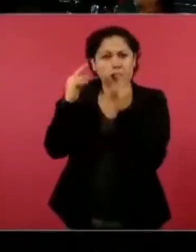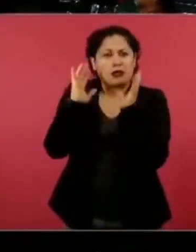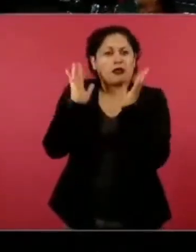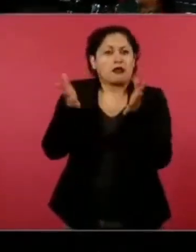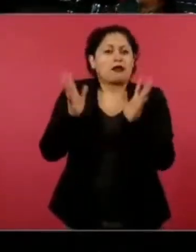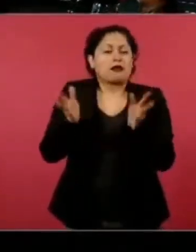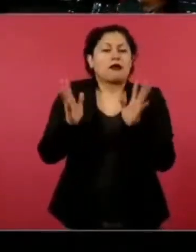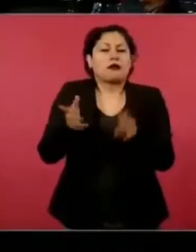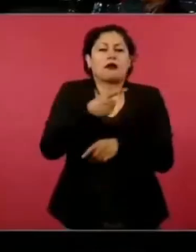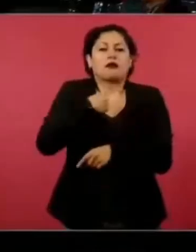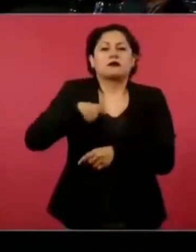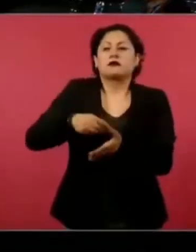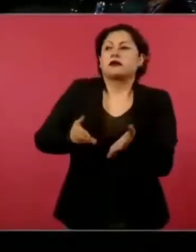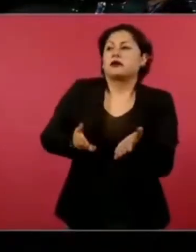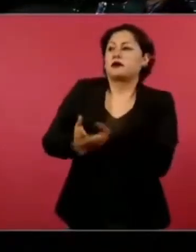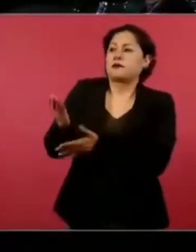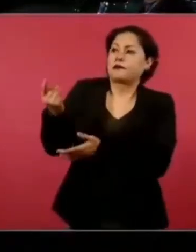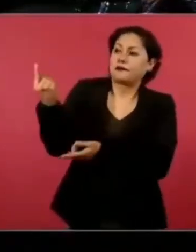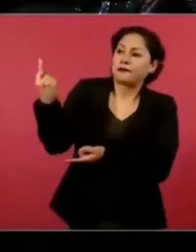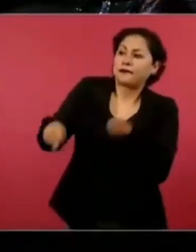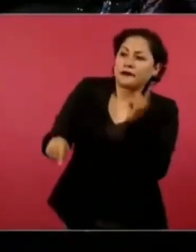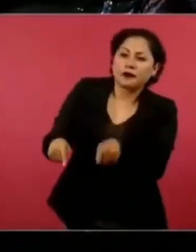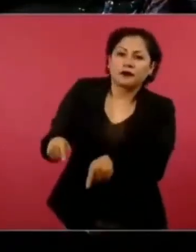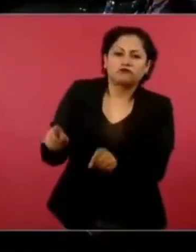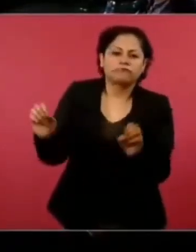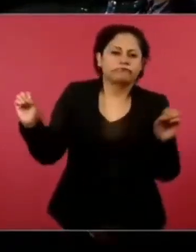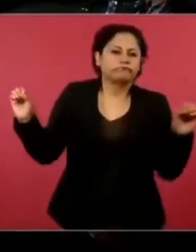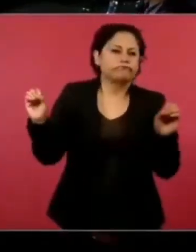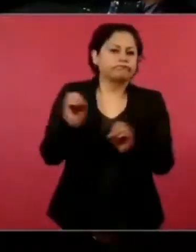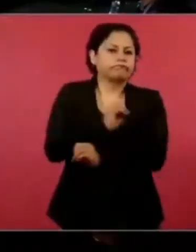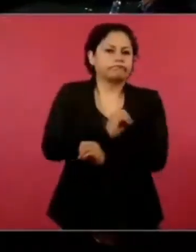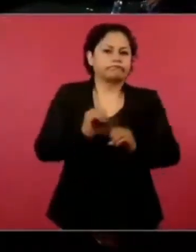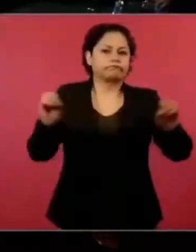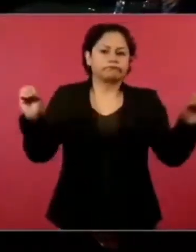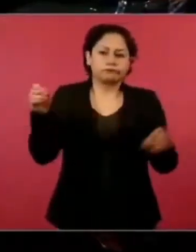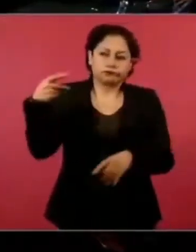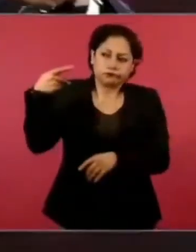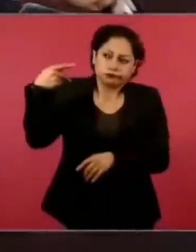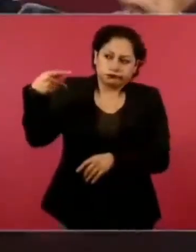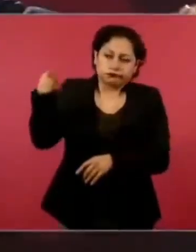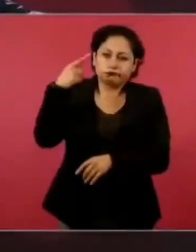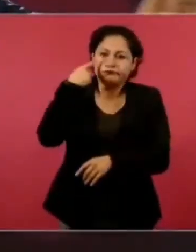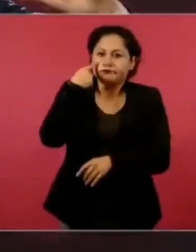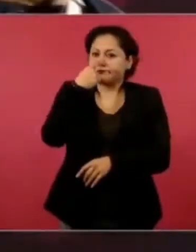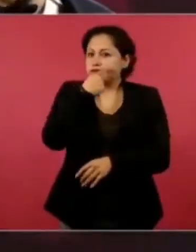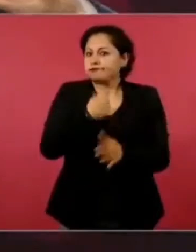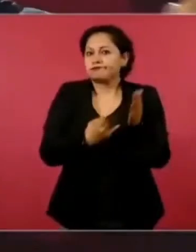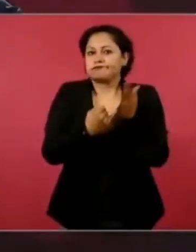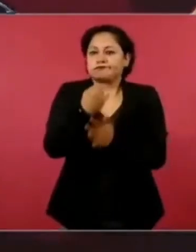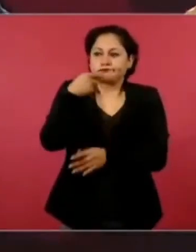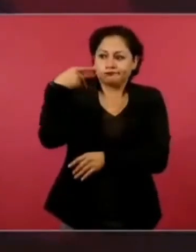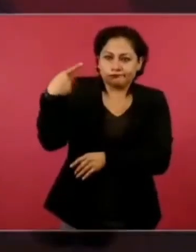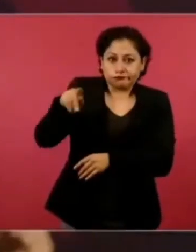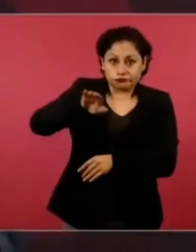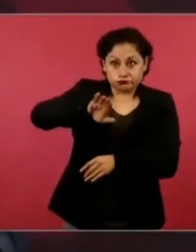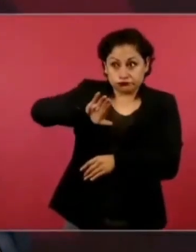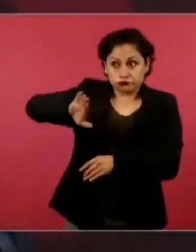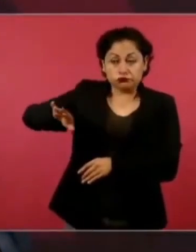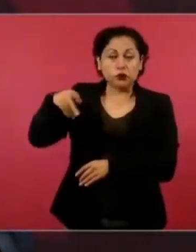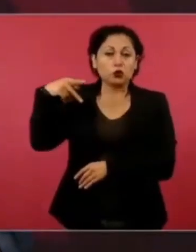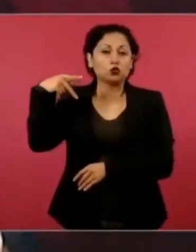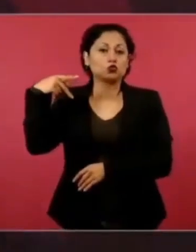Nosotros no nos hemos metido en el manejo de la política financiera, es un asunto del Banco de